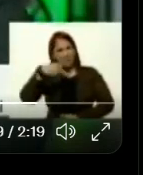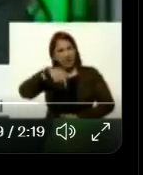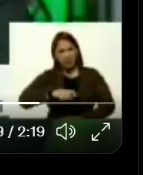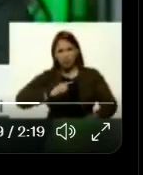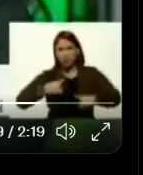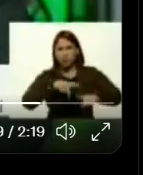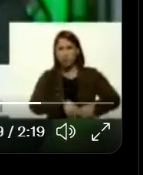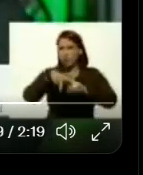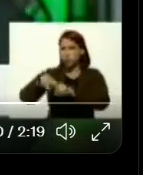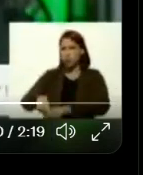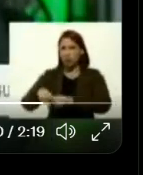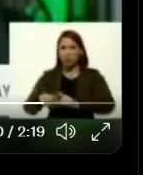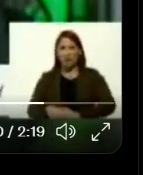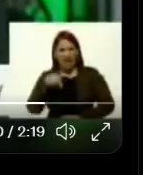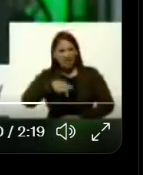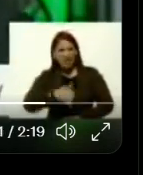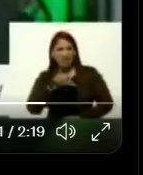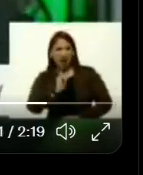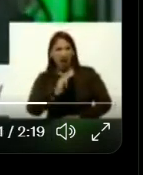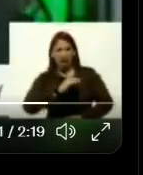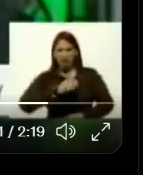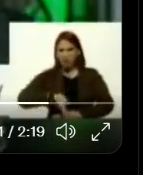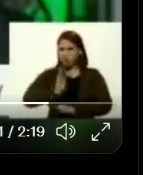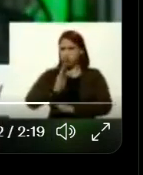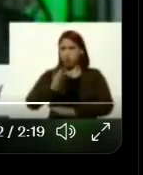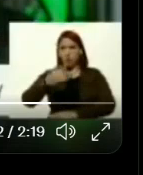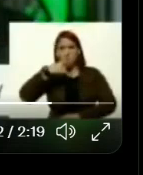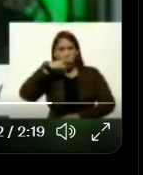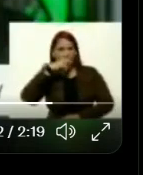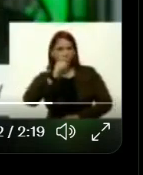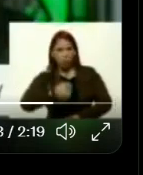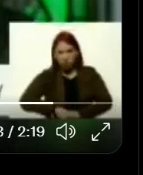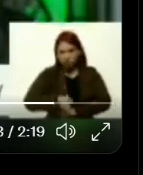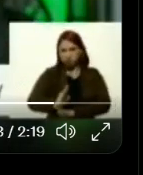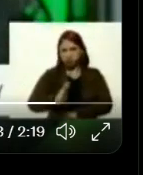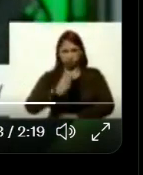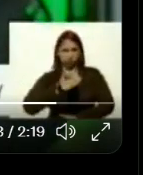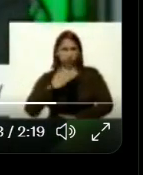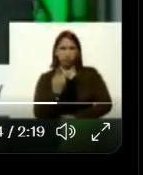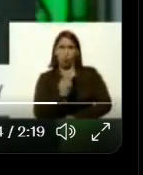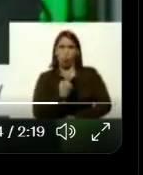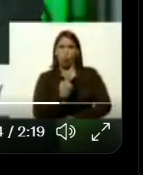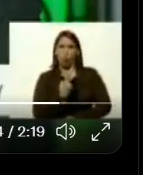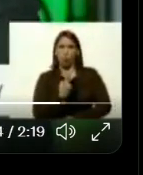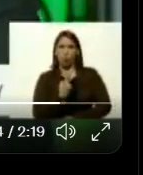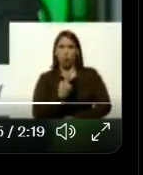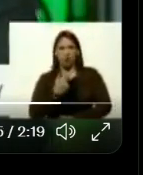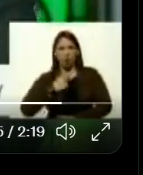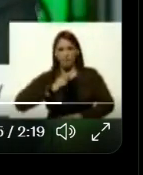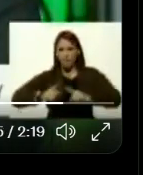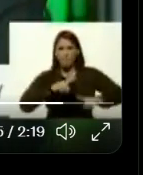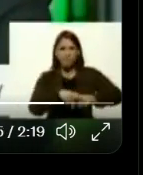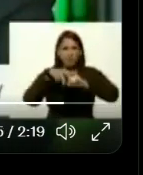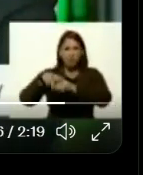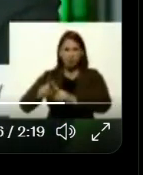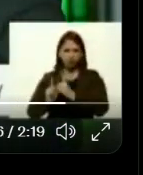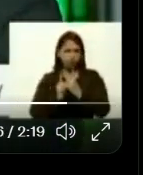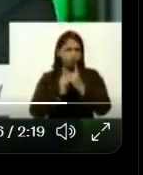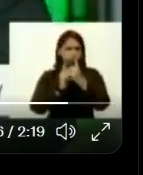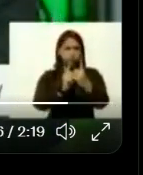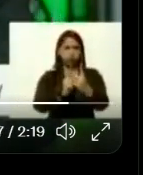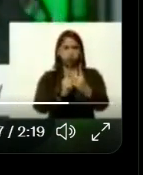que en que yo maduro y sin régimen para mí que soy un dictador que persigo